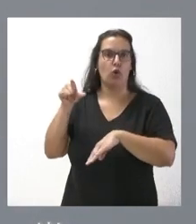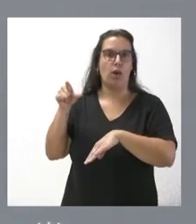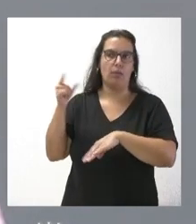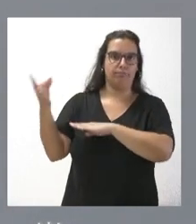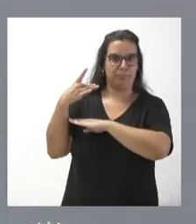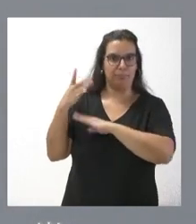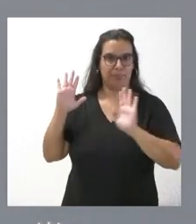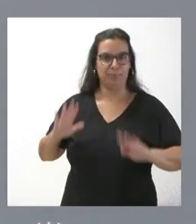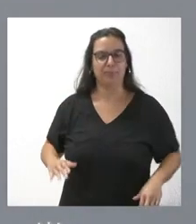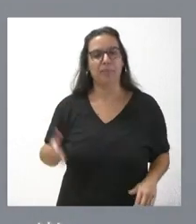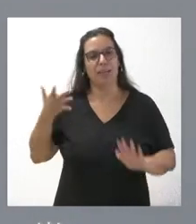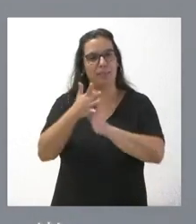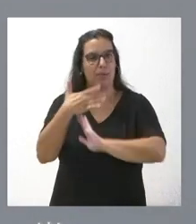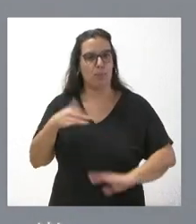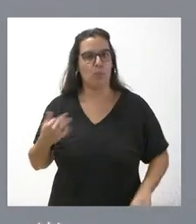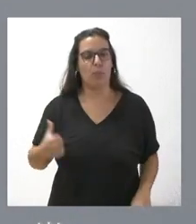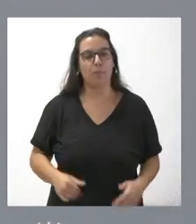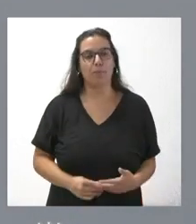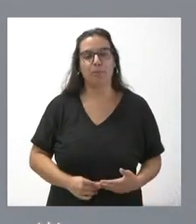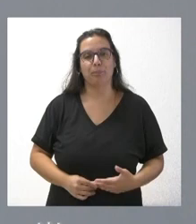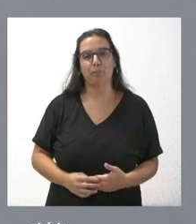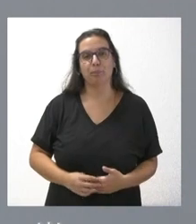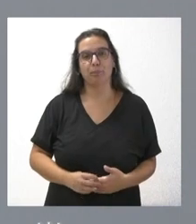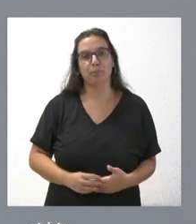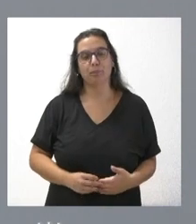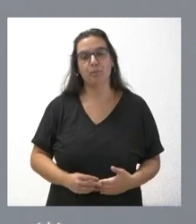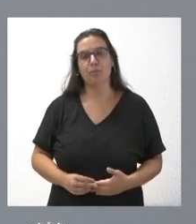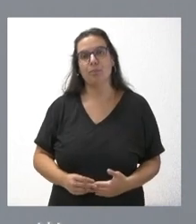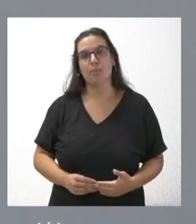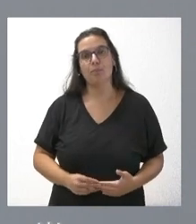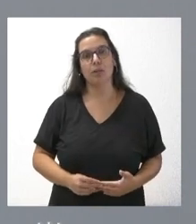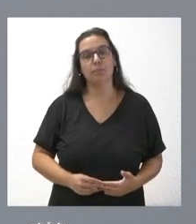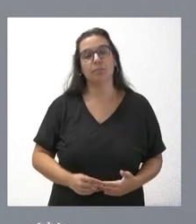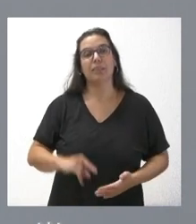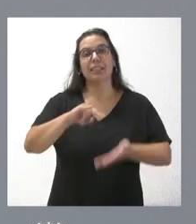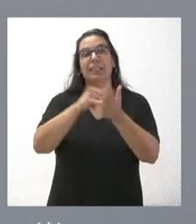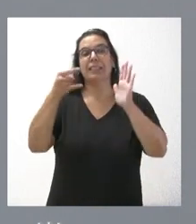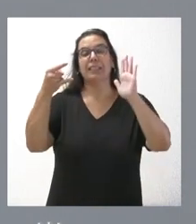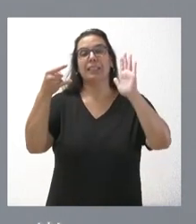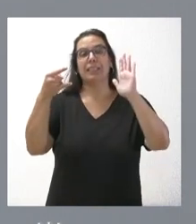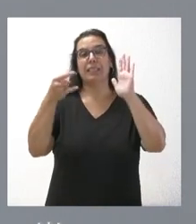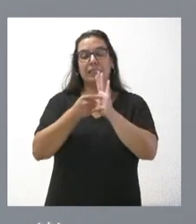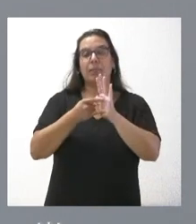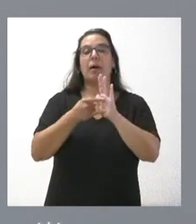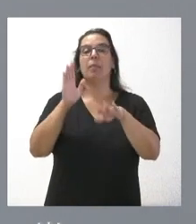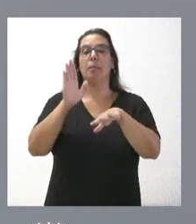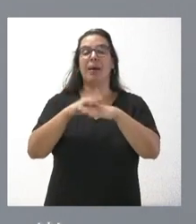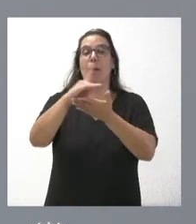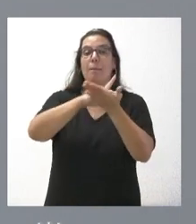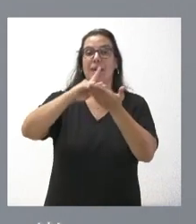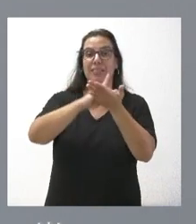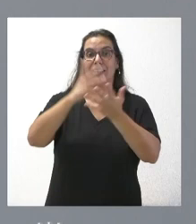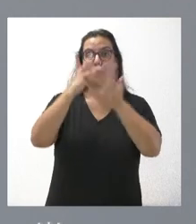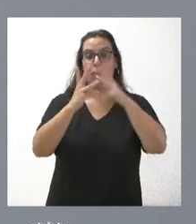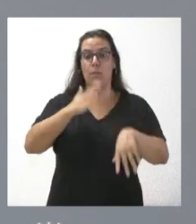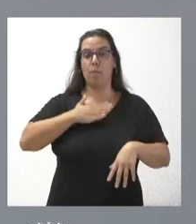yo de poderles explicar. Se mejoran el sistema de interoperatividad de las bases de datos de la Administración